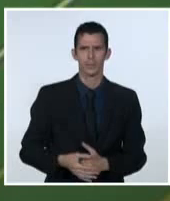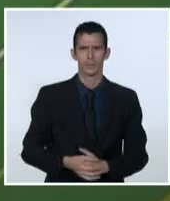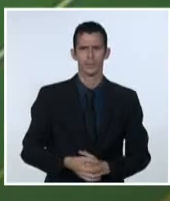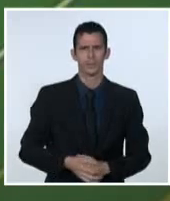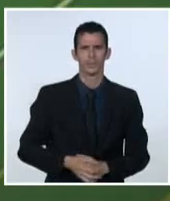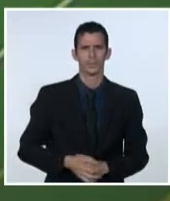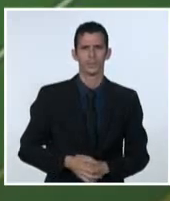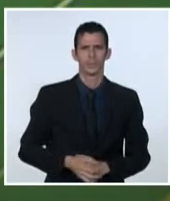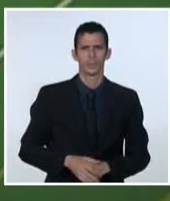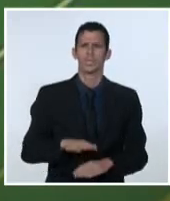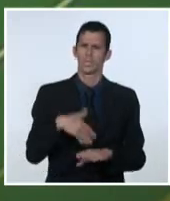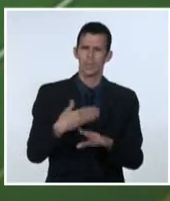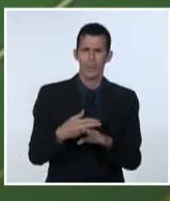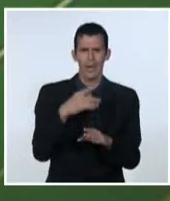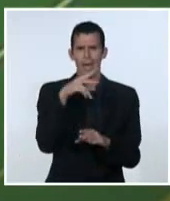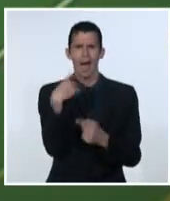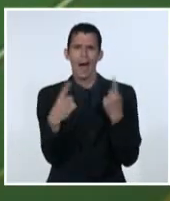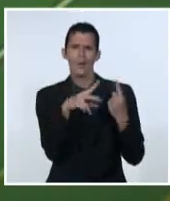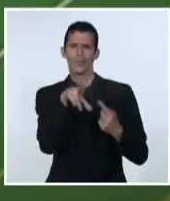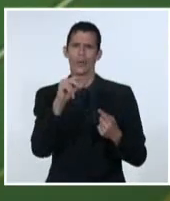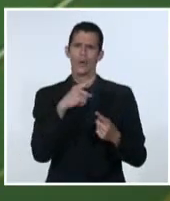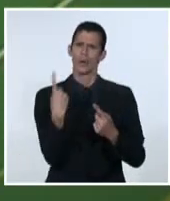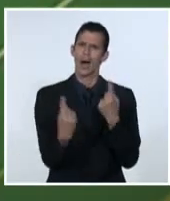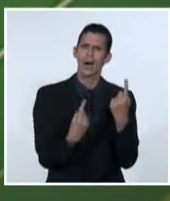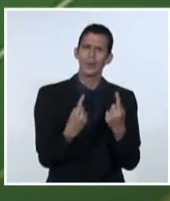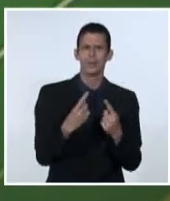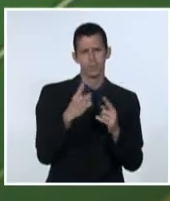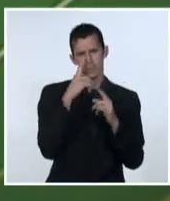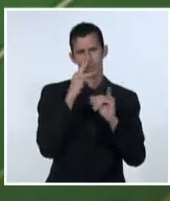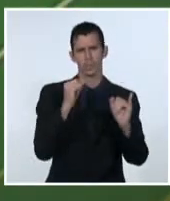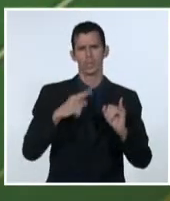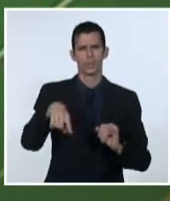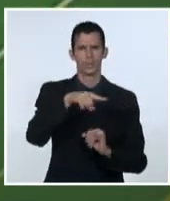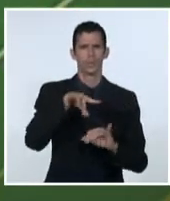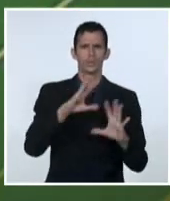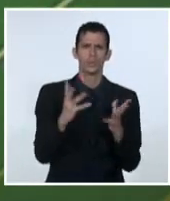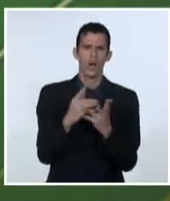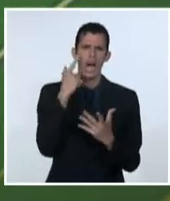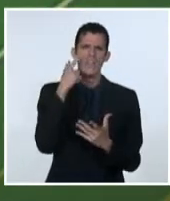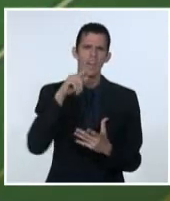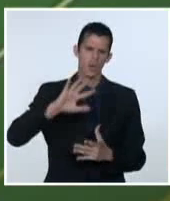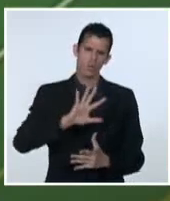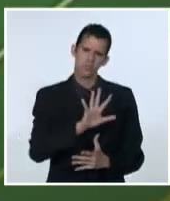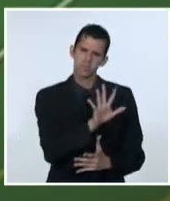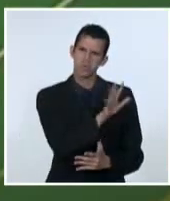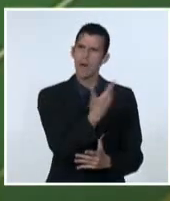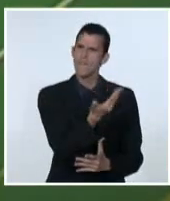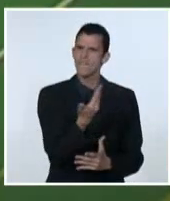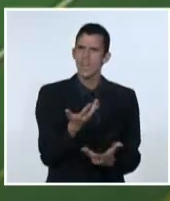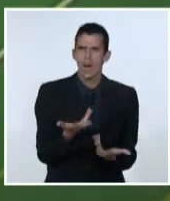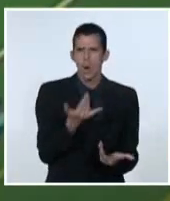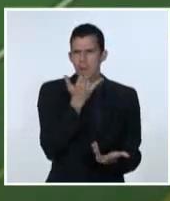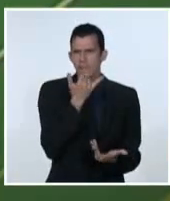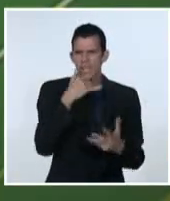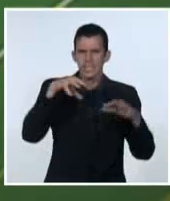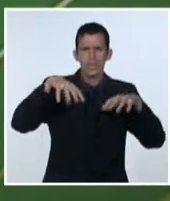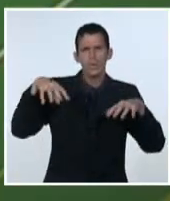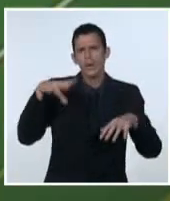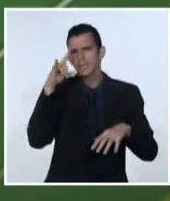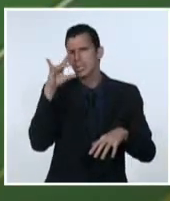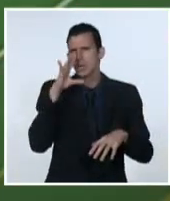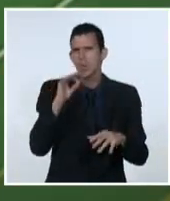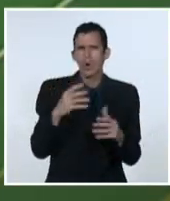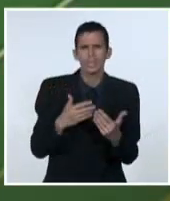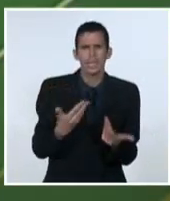informados a la a la población sobre la evolución de este de este sistema nosotros como ya les decíamos en